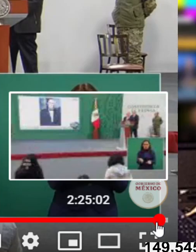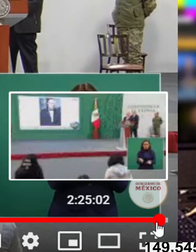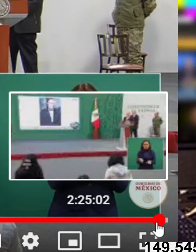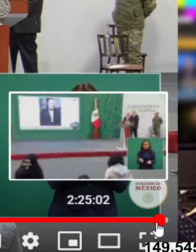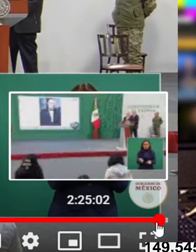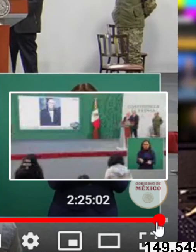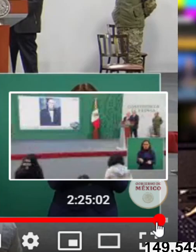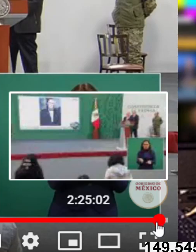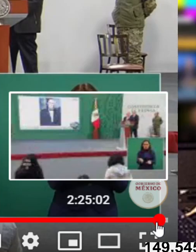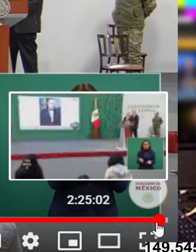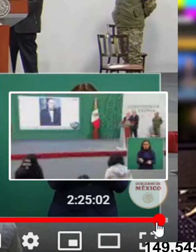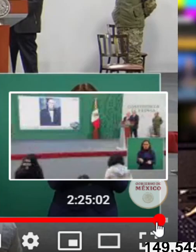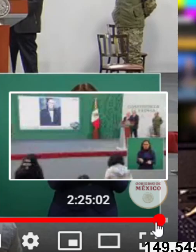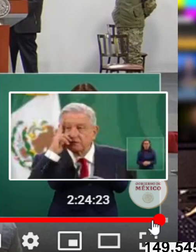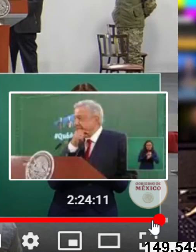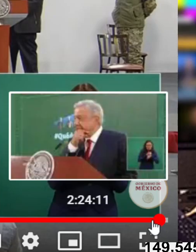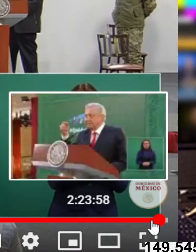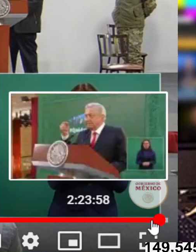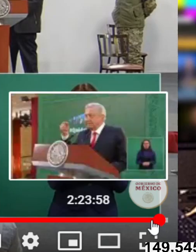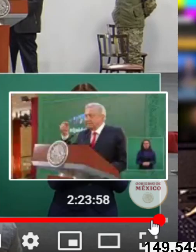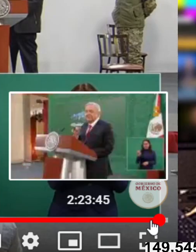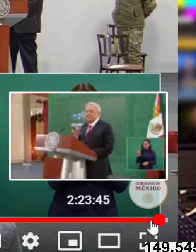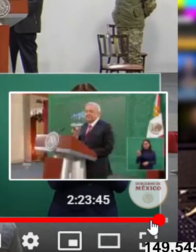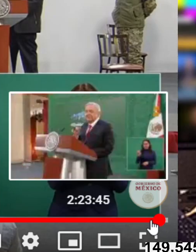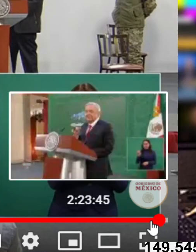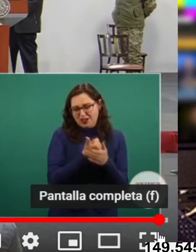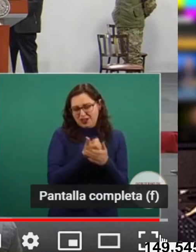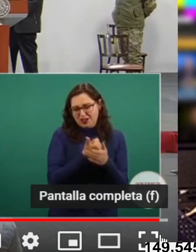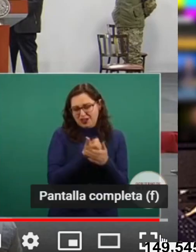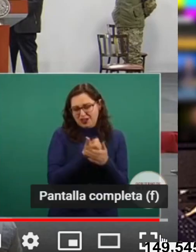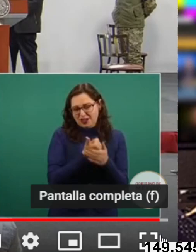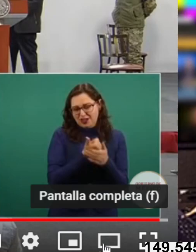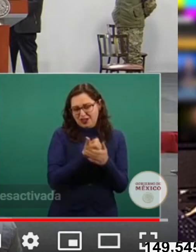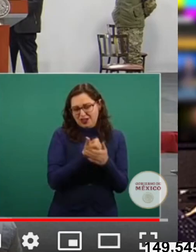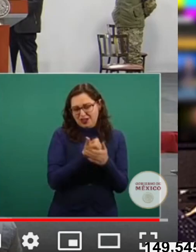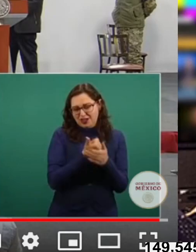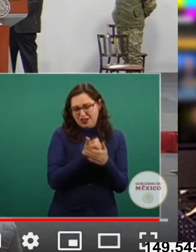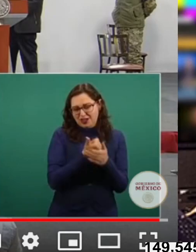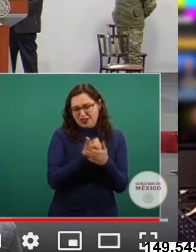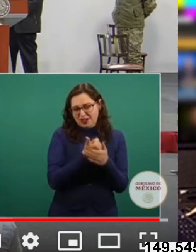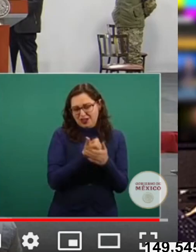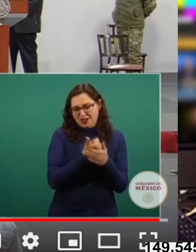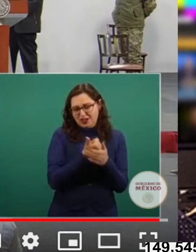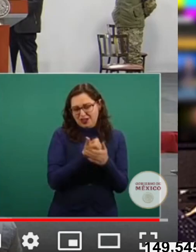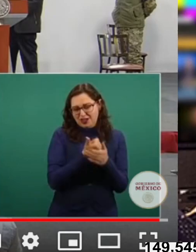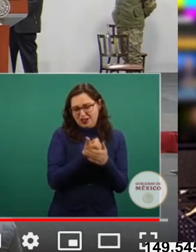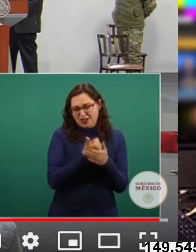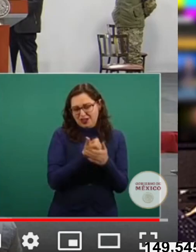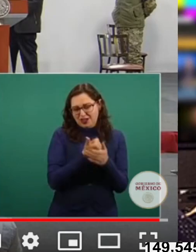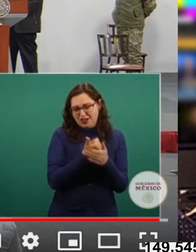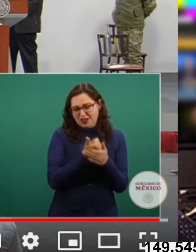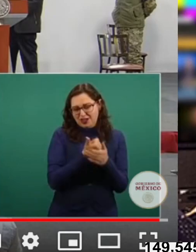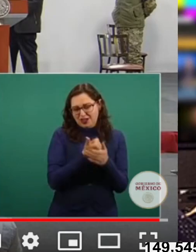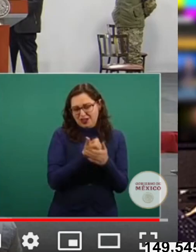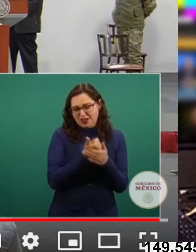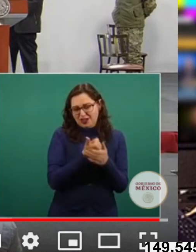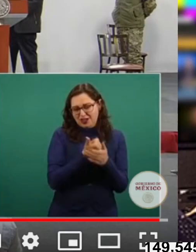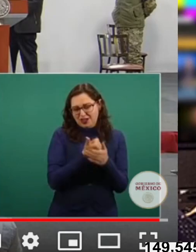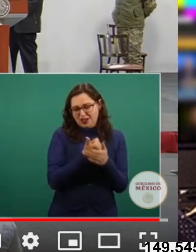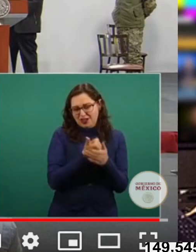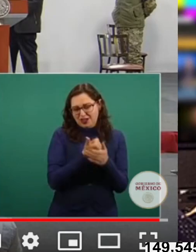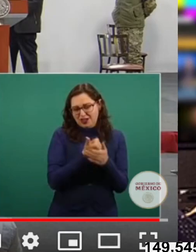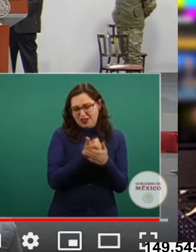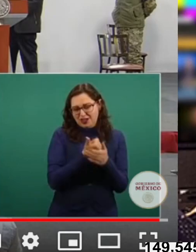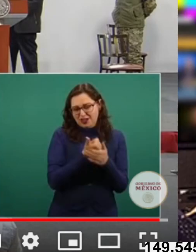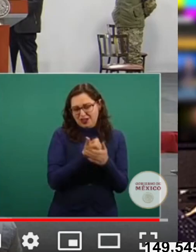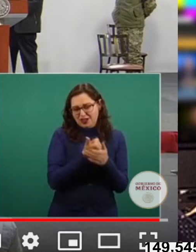más, el mejor personaje de esta historia. De verdad que López Obrador, entre los mensajes